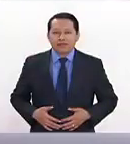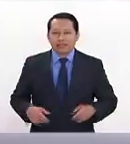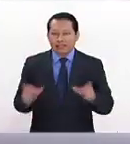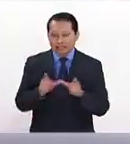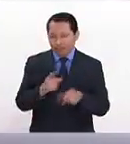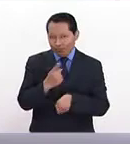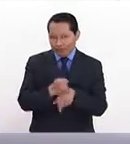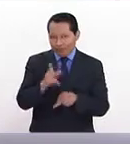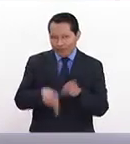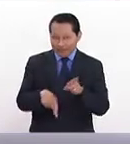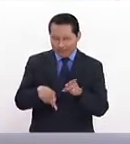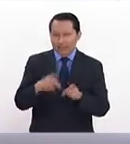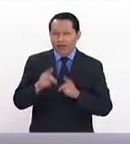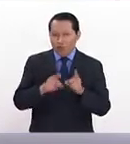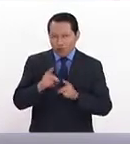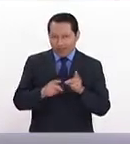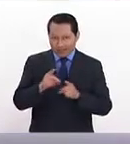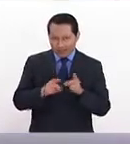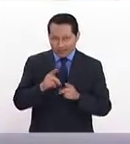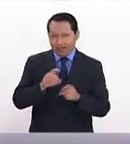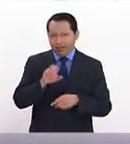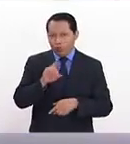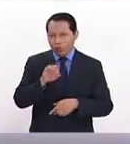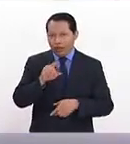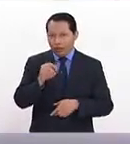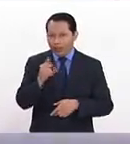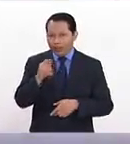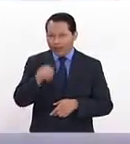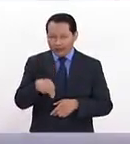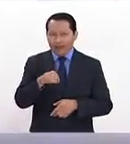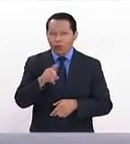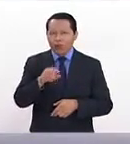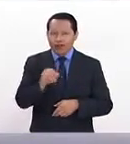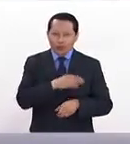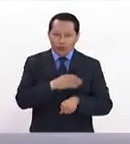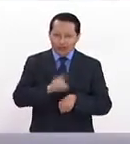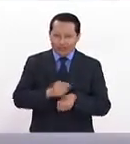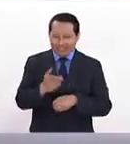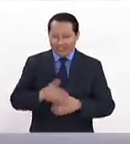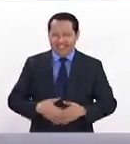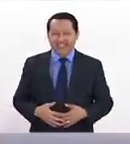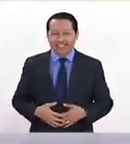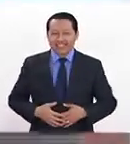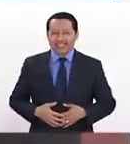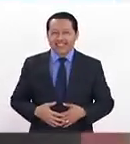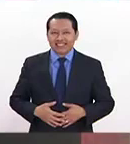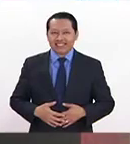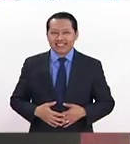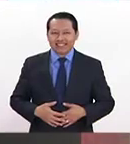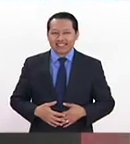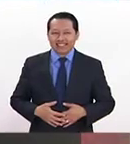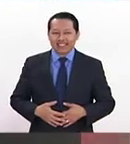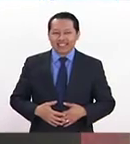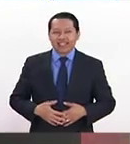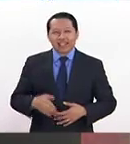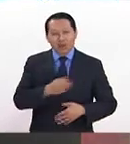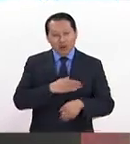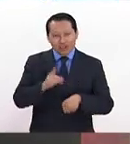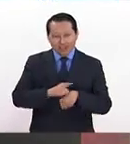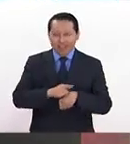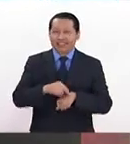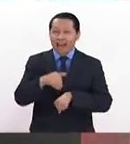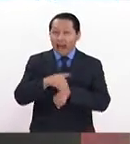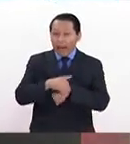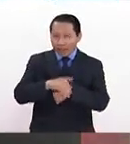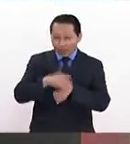Listo con la primera parte de los deportes, Eduardo Gaitán. Eduardo, muy buenos días para ti. ¿Qué tal? Muy buenos días, amigos de